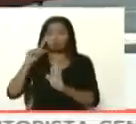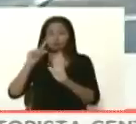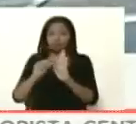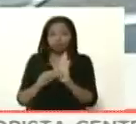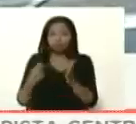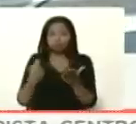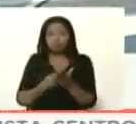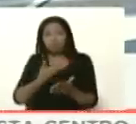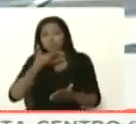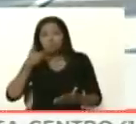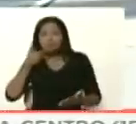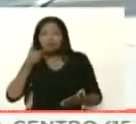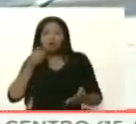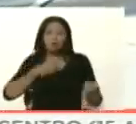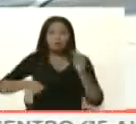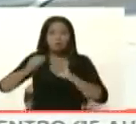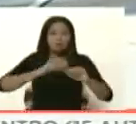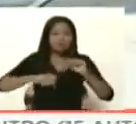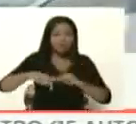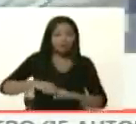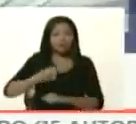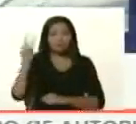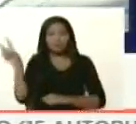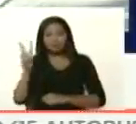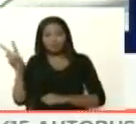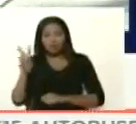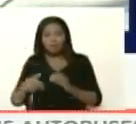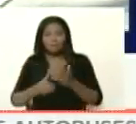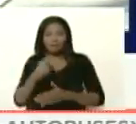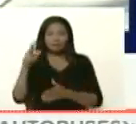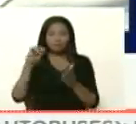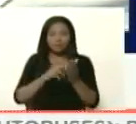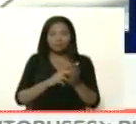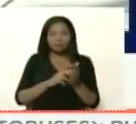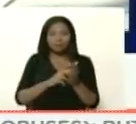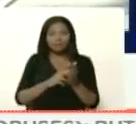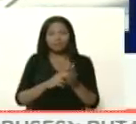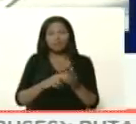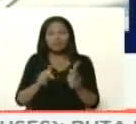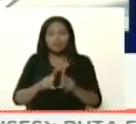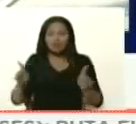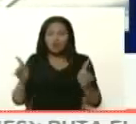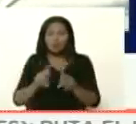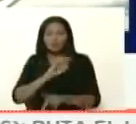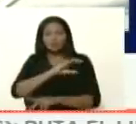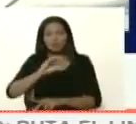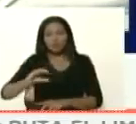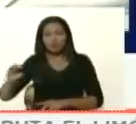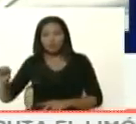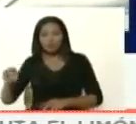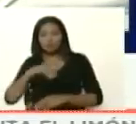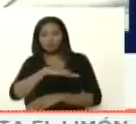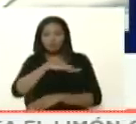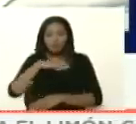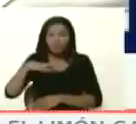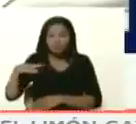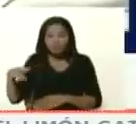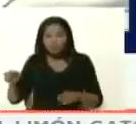la movilización dentro del territorio. Tenemos más de 3.000 kilómetros de costa con el Mar Caribe y más de